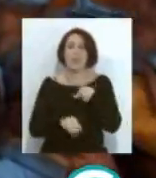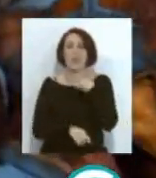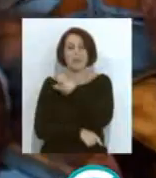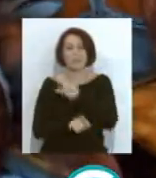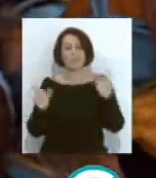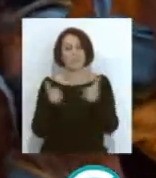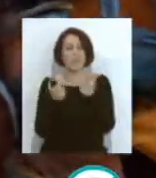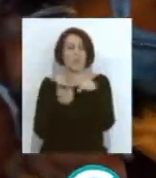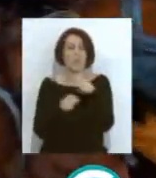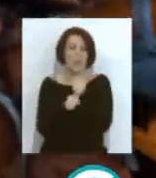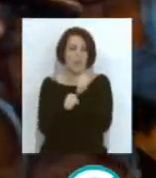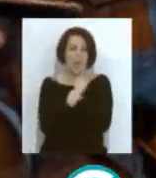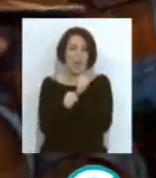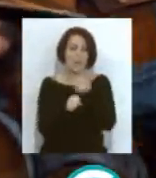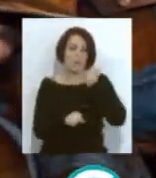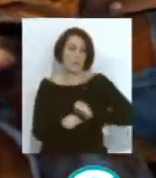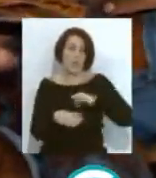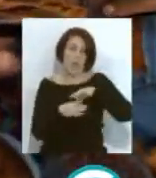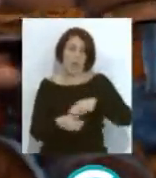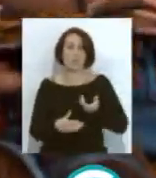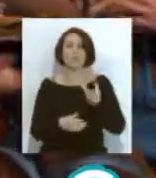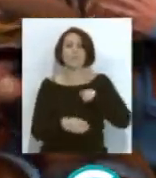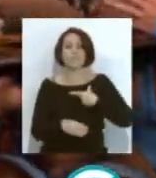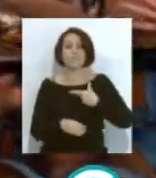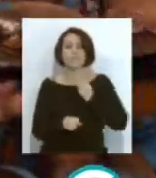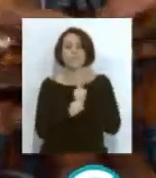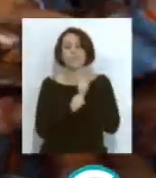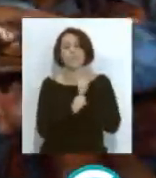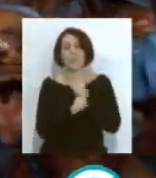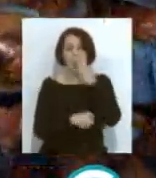los colectivos que trabajan, profesionales que trabajan del carnaval.